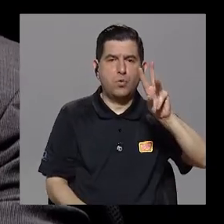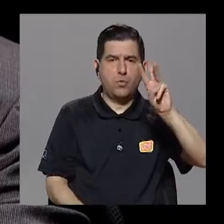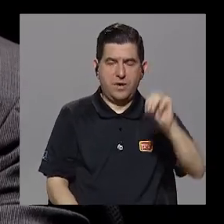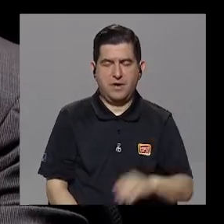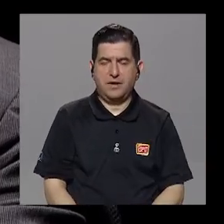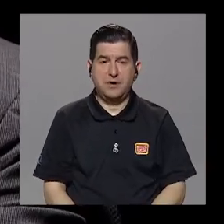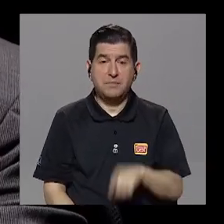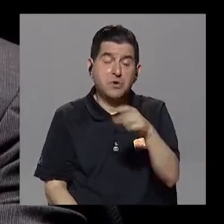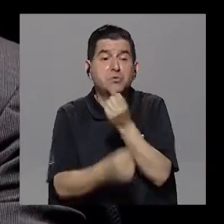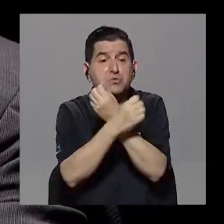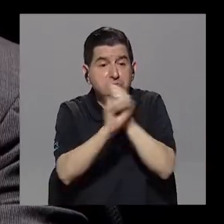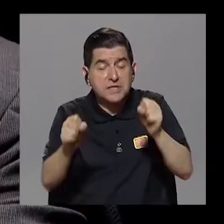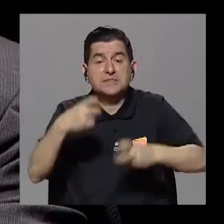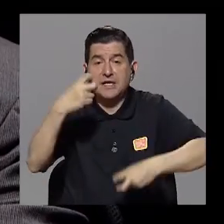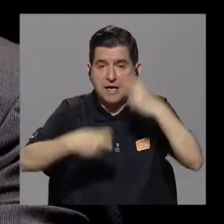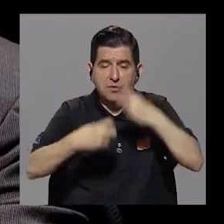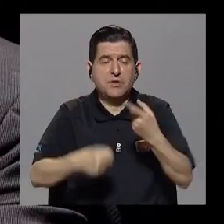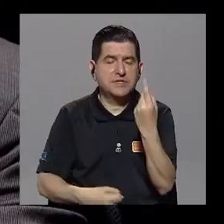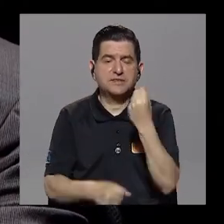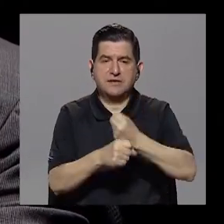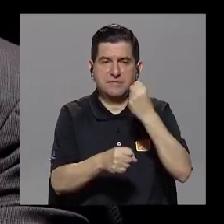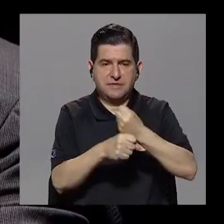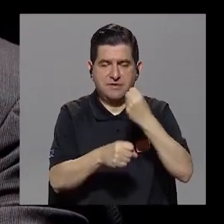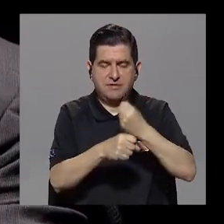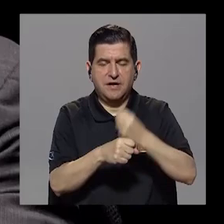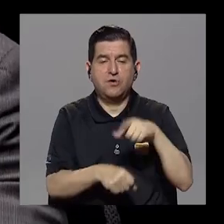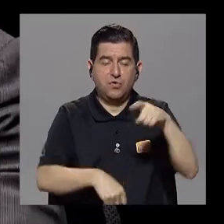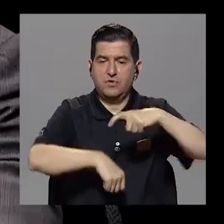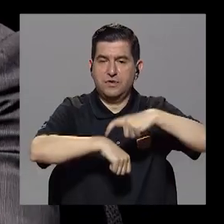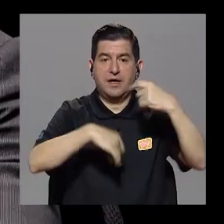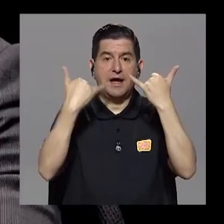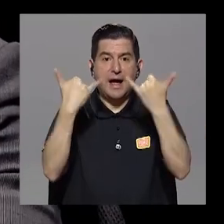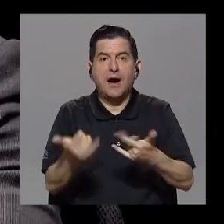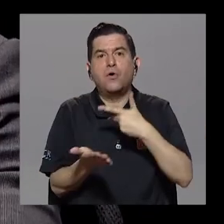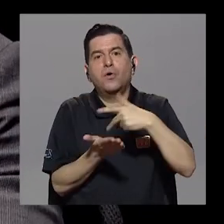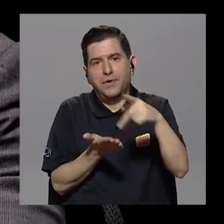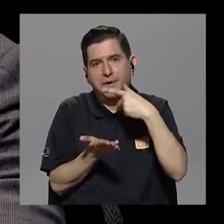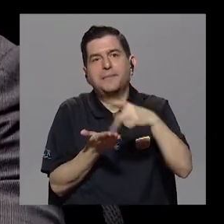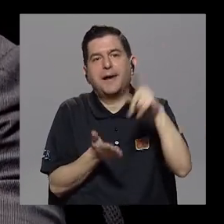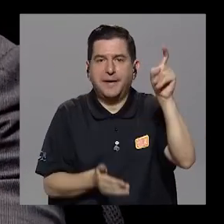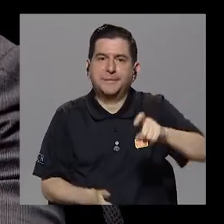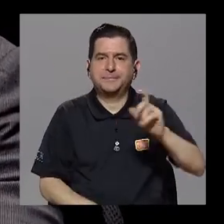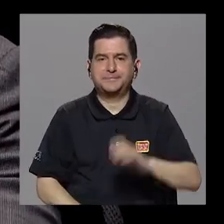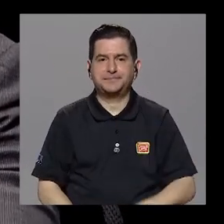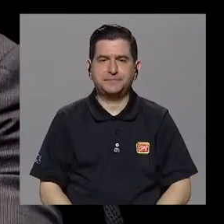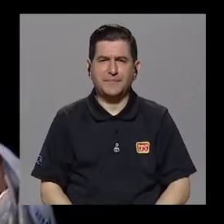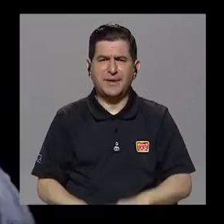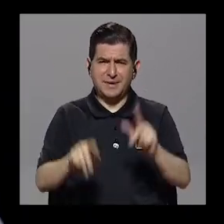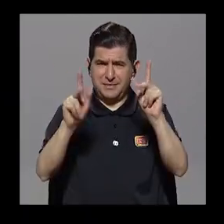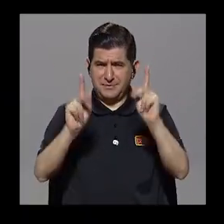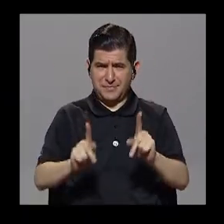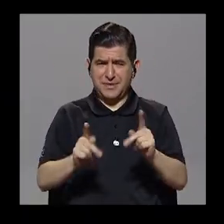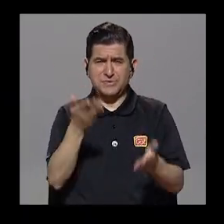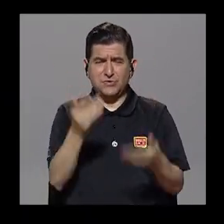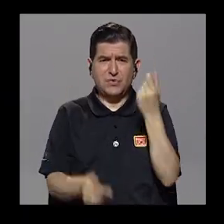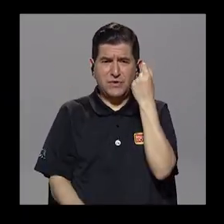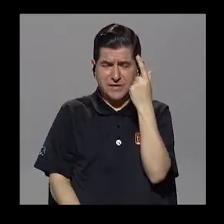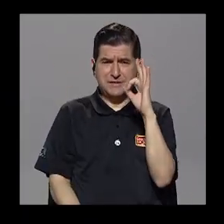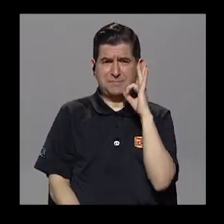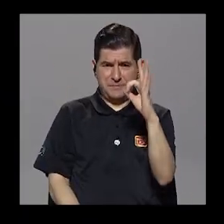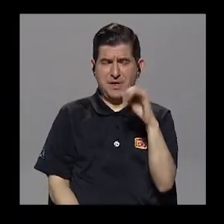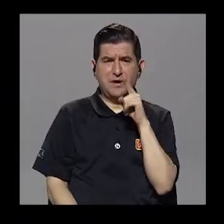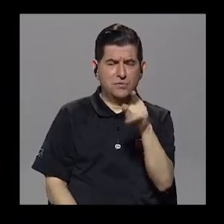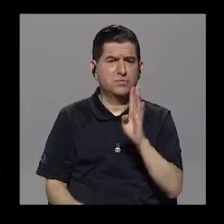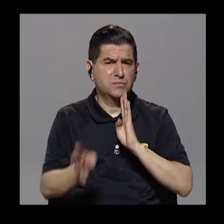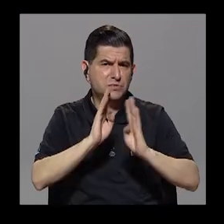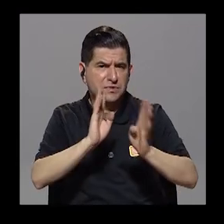IVM, salvaste una crisis de desempleo en el momento, pero entonces ahora hay que pagarla. Para que la gente entienda muy